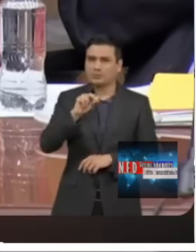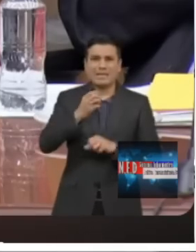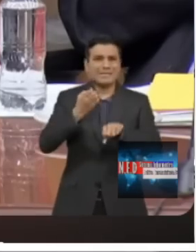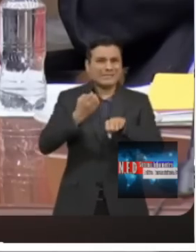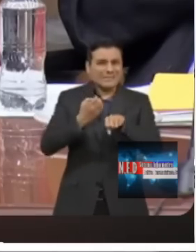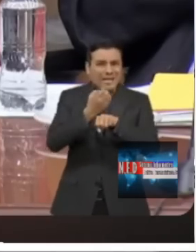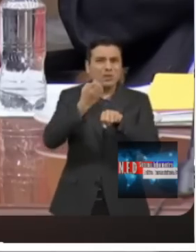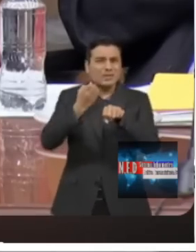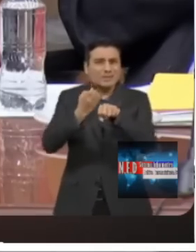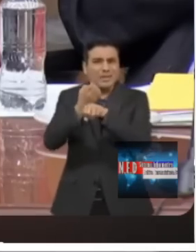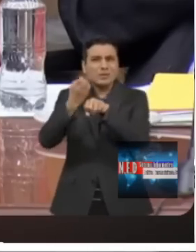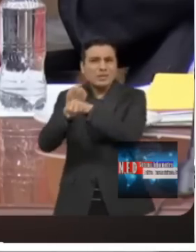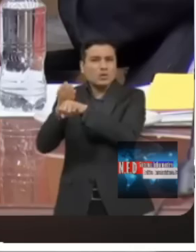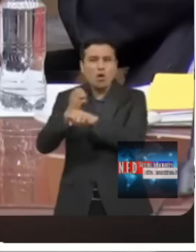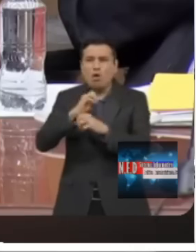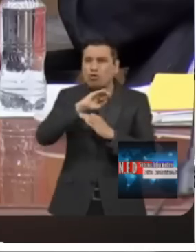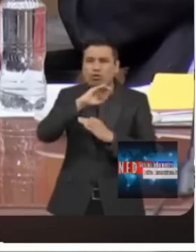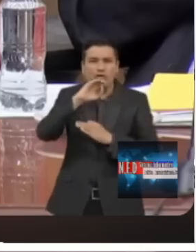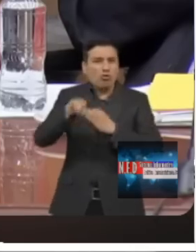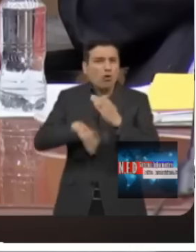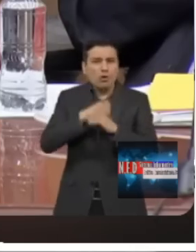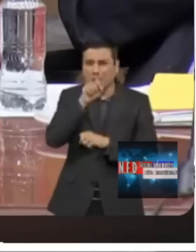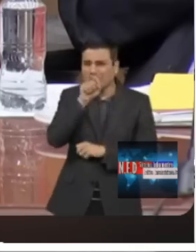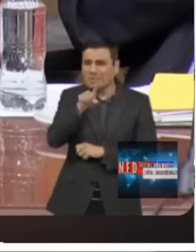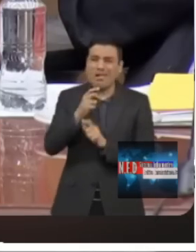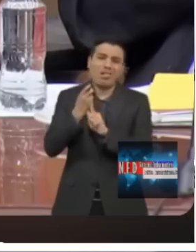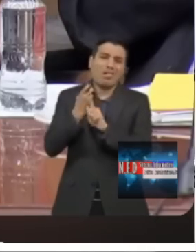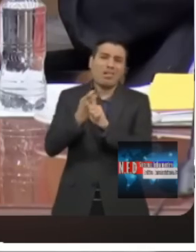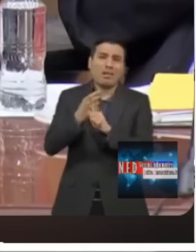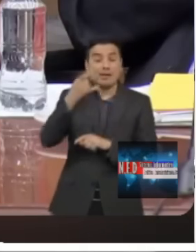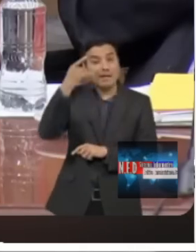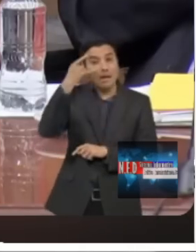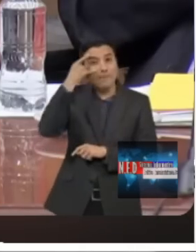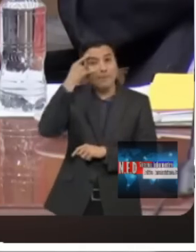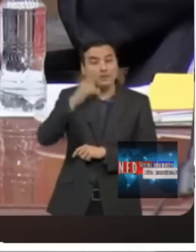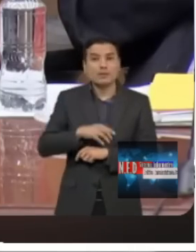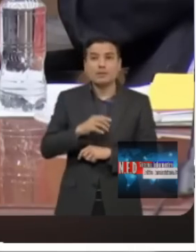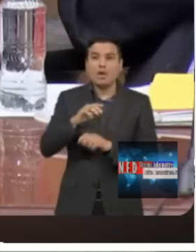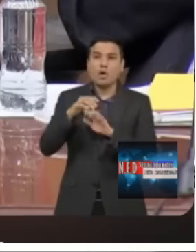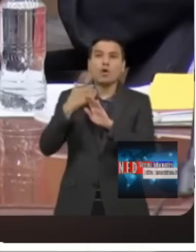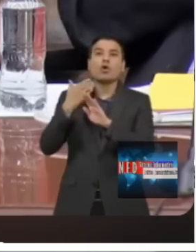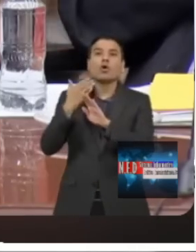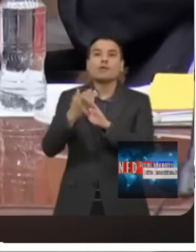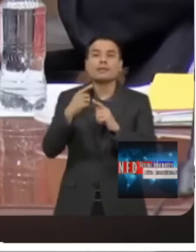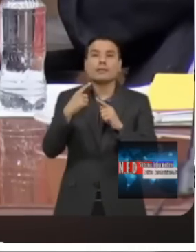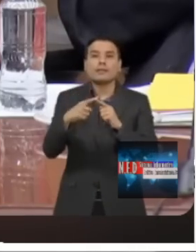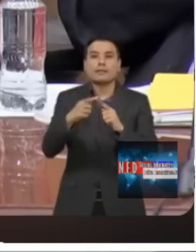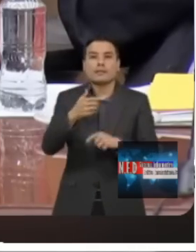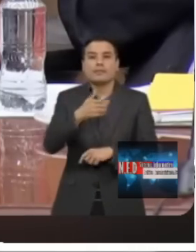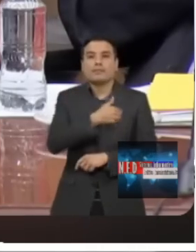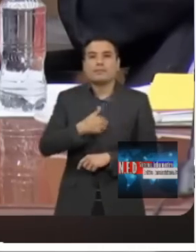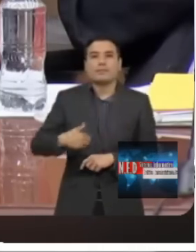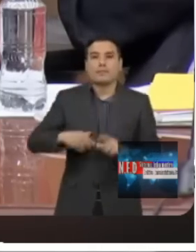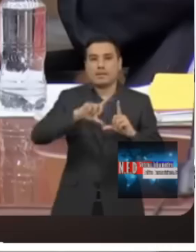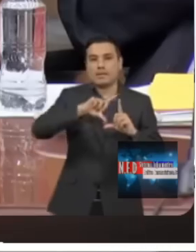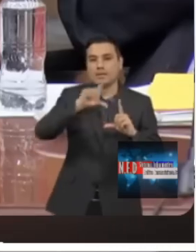El presidente López Obrador se comprometió y vio al titular del SAT que le checara a ver cuánto se